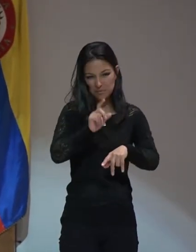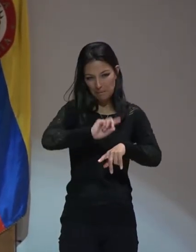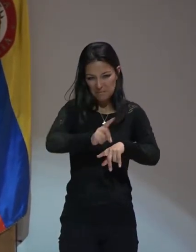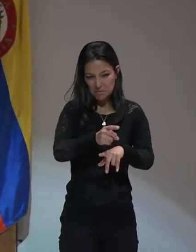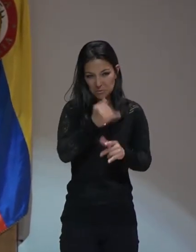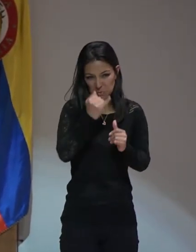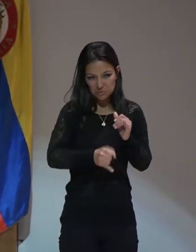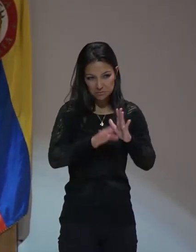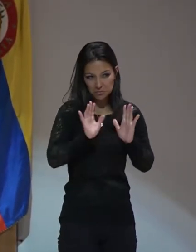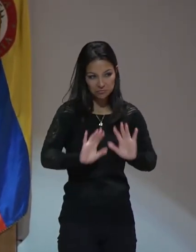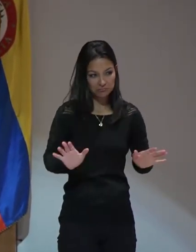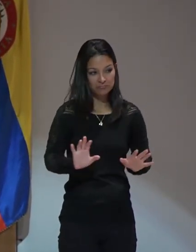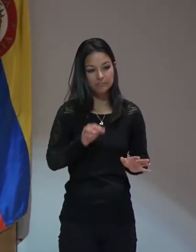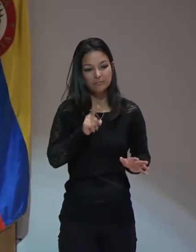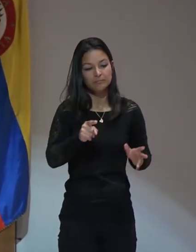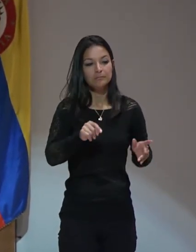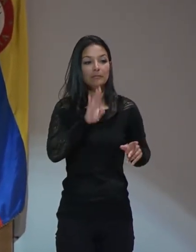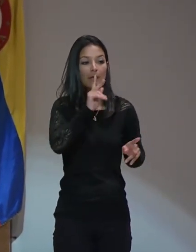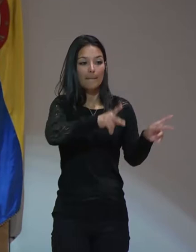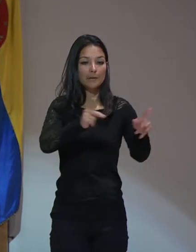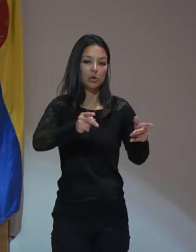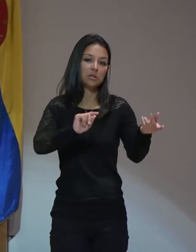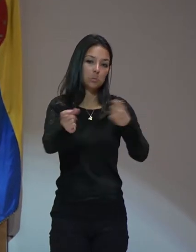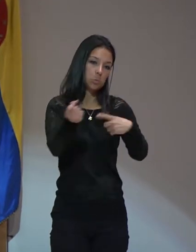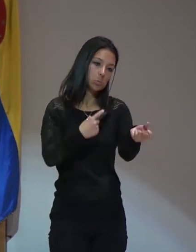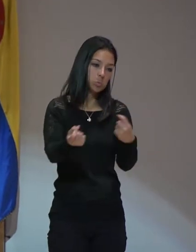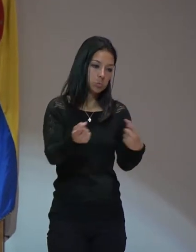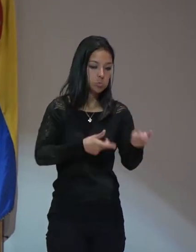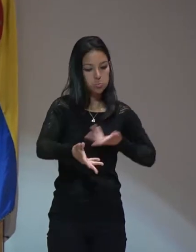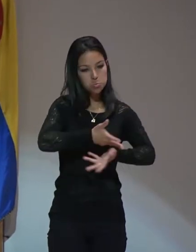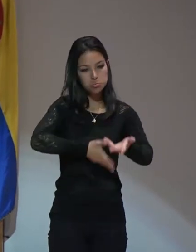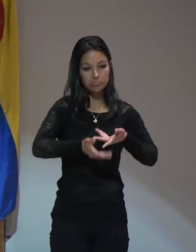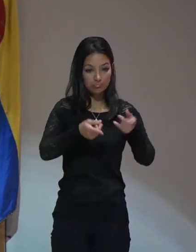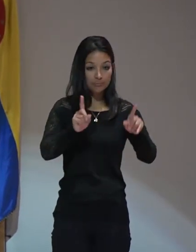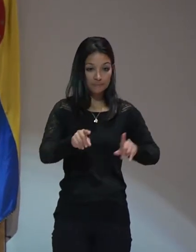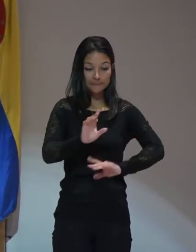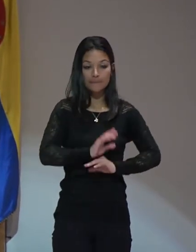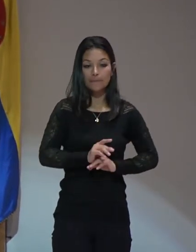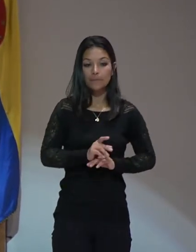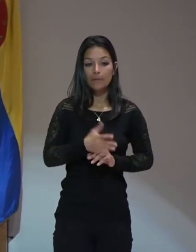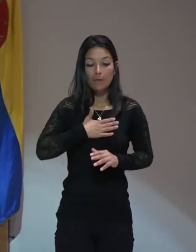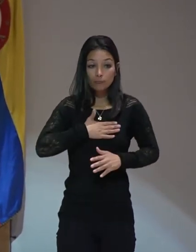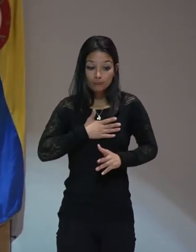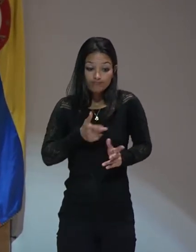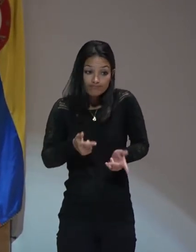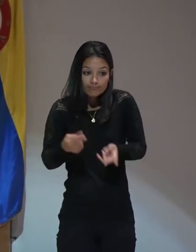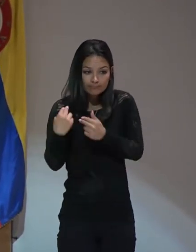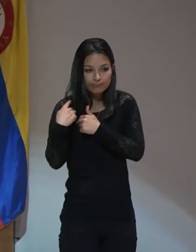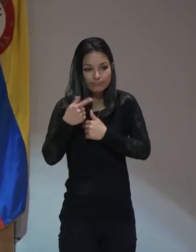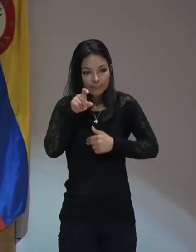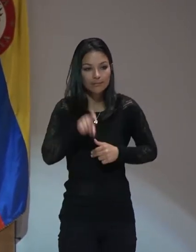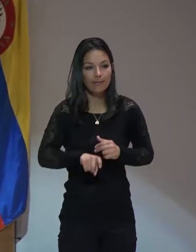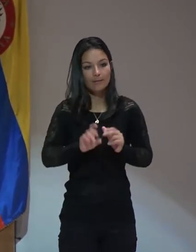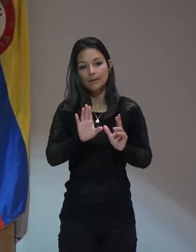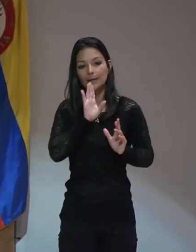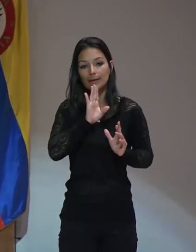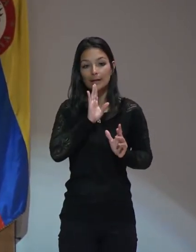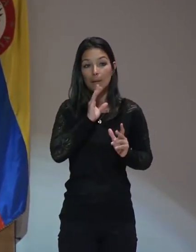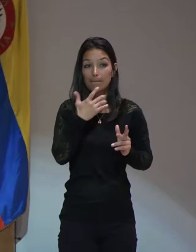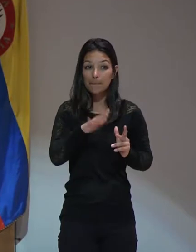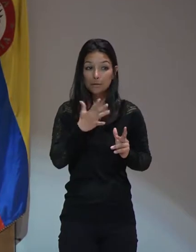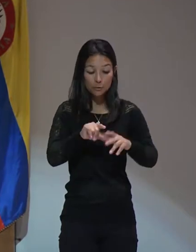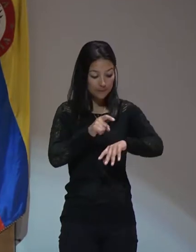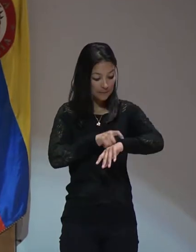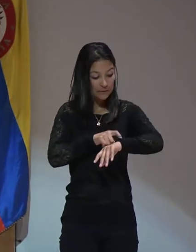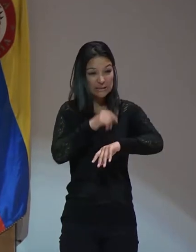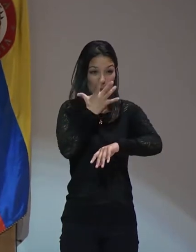esto para que el público también pueda intervenir. También quiero decir, como es mi responsabilidad, que tenemos como entre 50